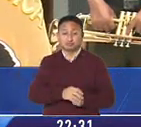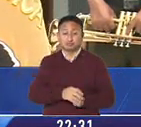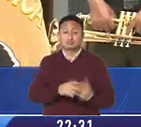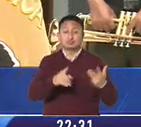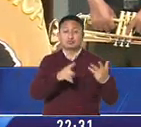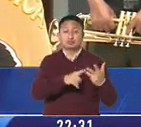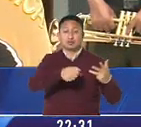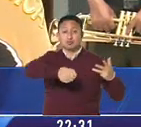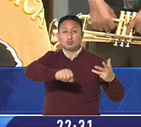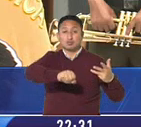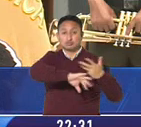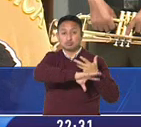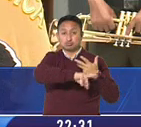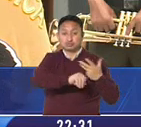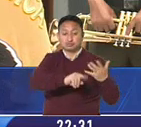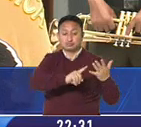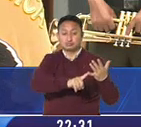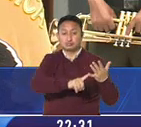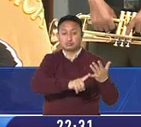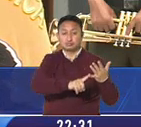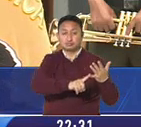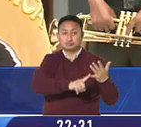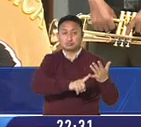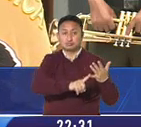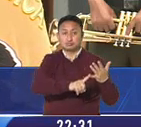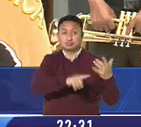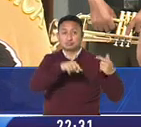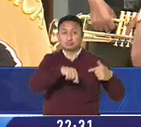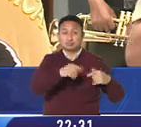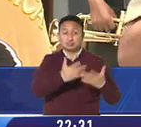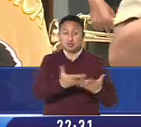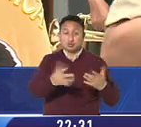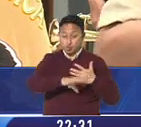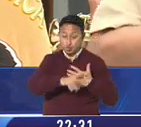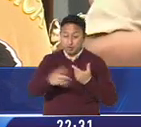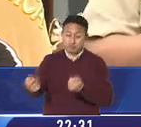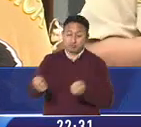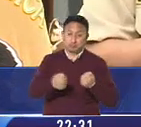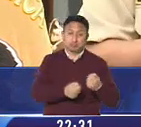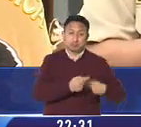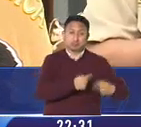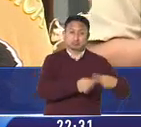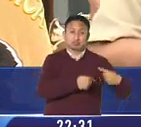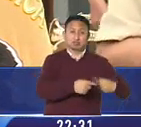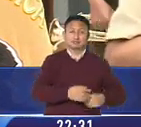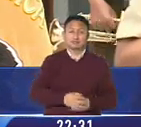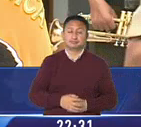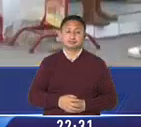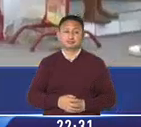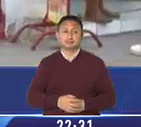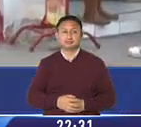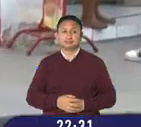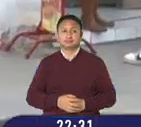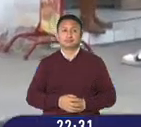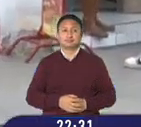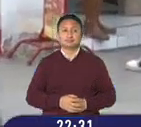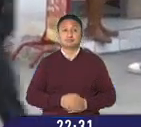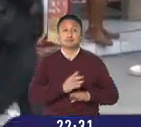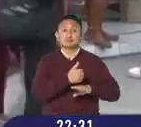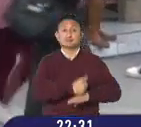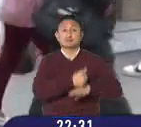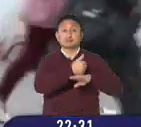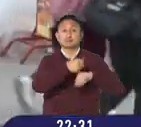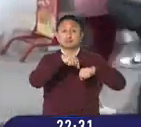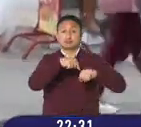robo a motocicletas y una banda que se dedicaba a la receptación de artículos de dudosa procedencia. Las autoridades